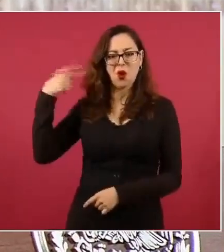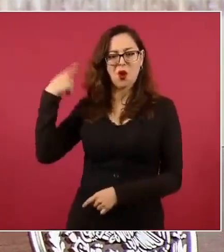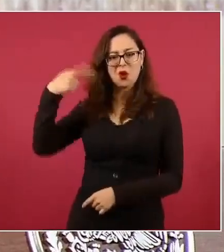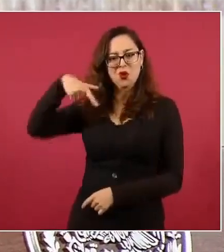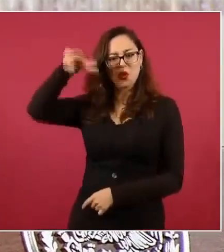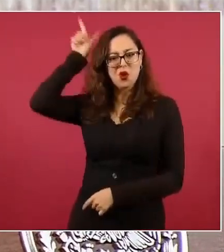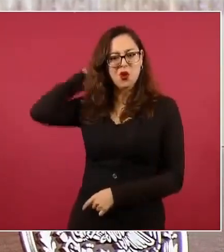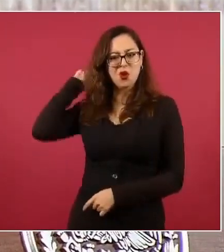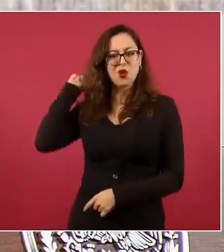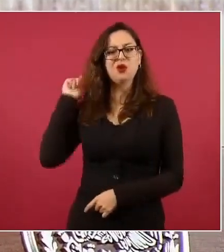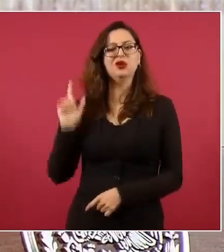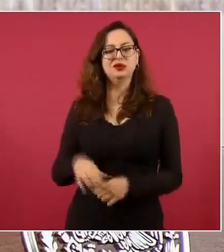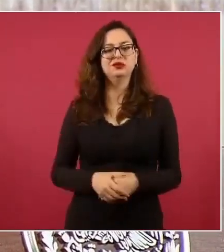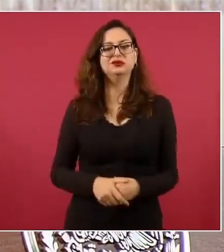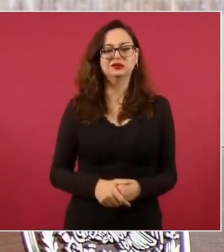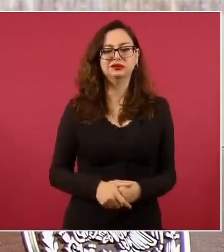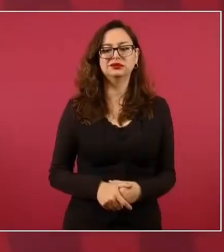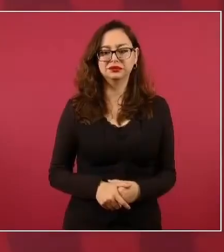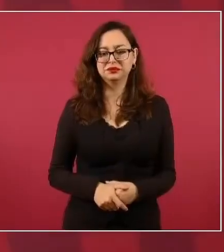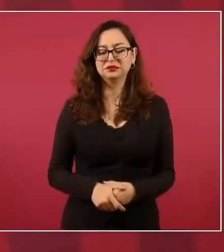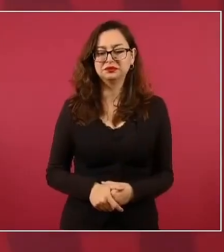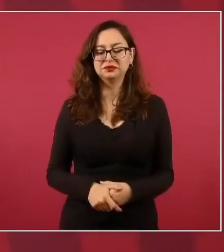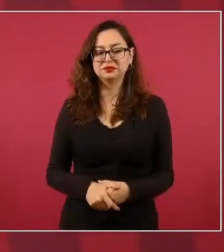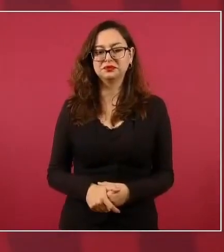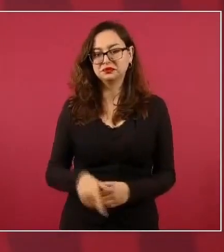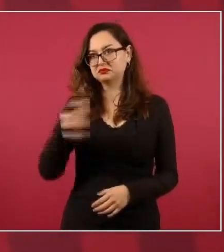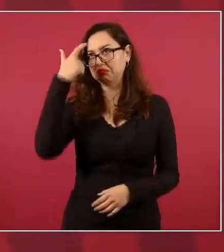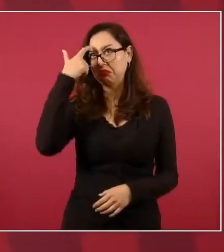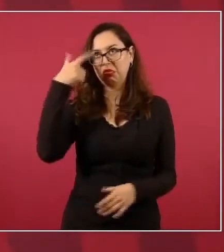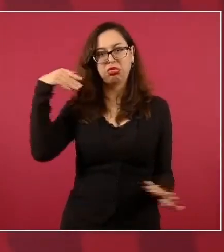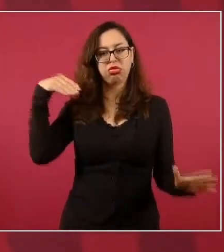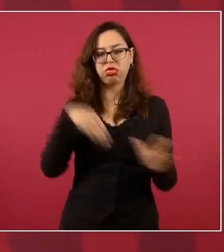chocheando y que ya… No estoy de acuerdo,